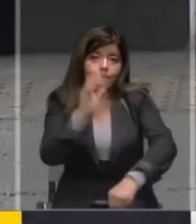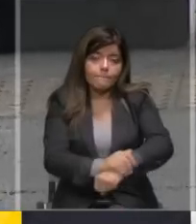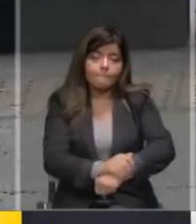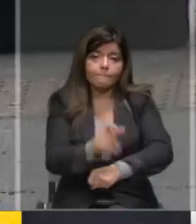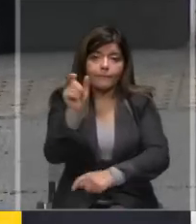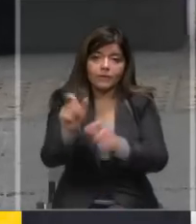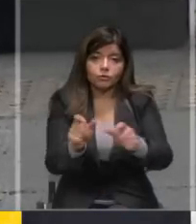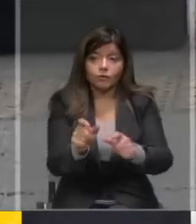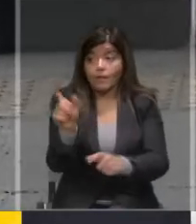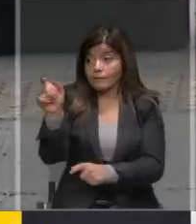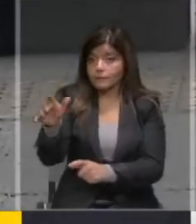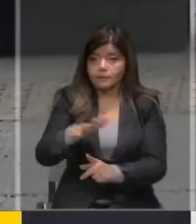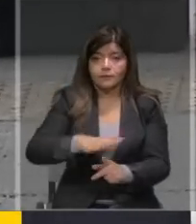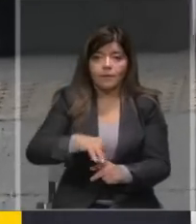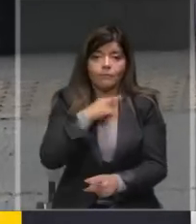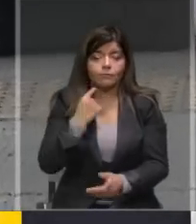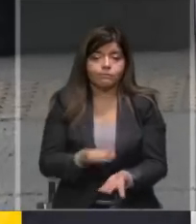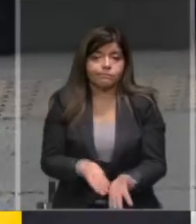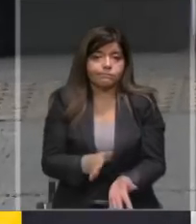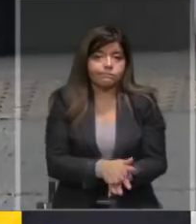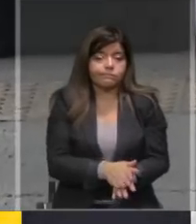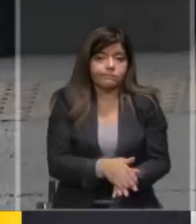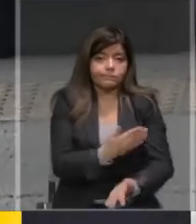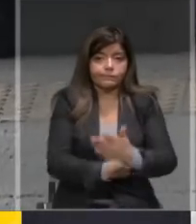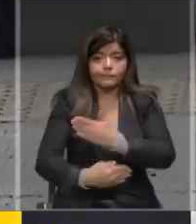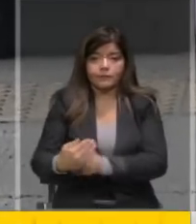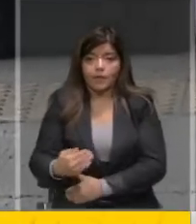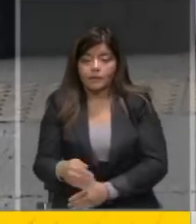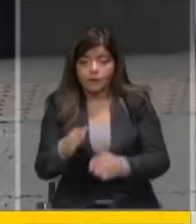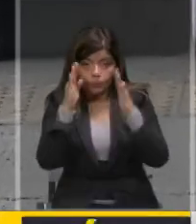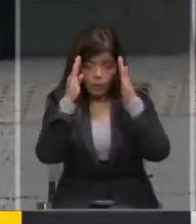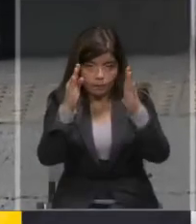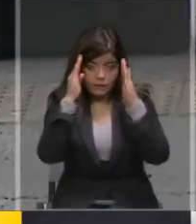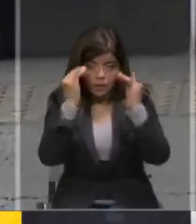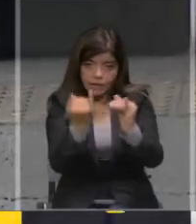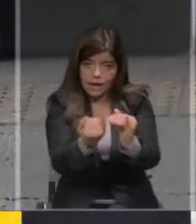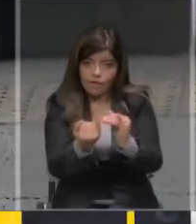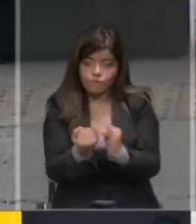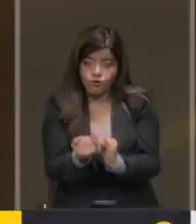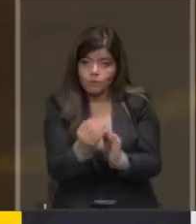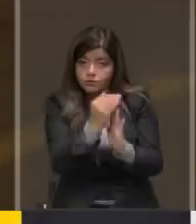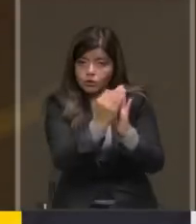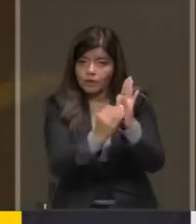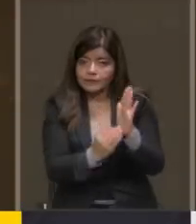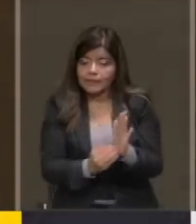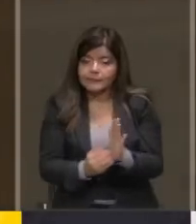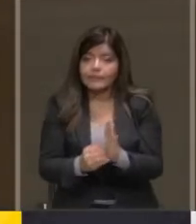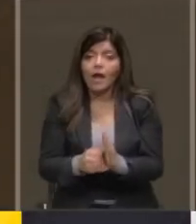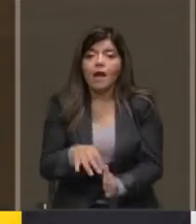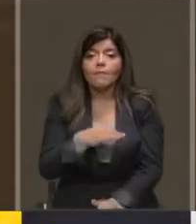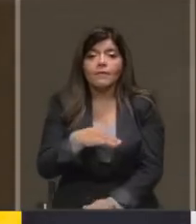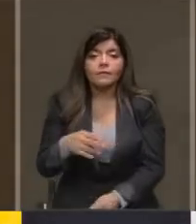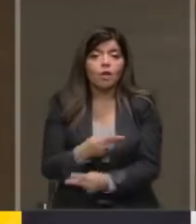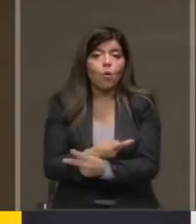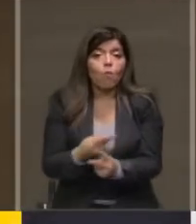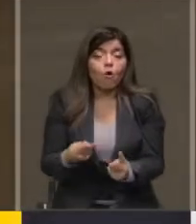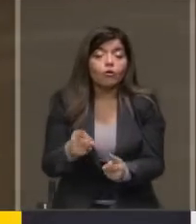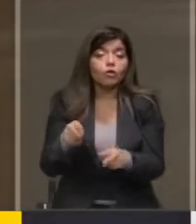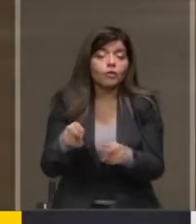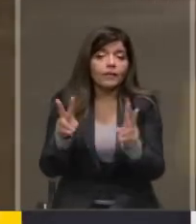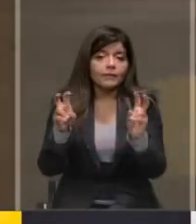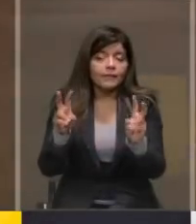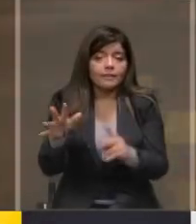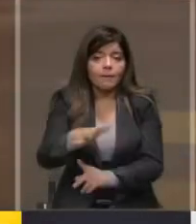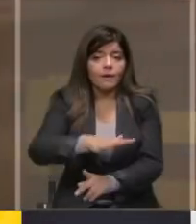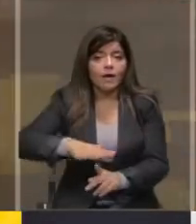de esta persona descuartizada Así que estamos muy pendientes de los nuevos antecedentes que pueda entregar la evocar y también el Ministerio Público respecto a este